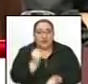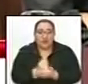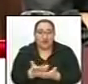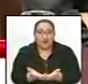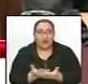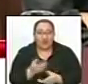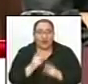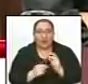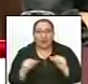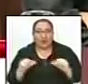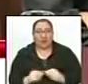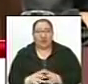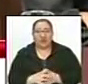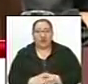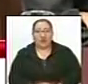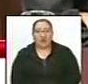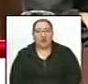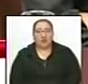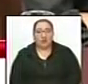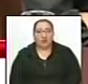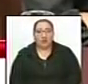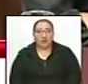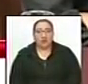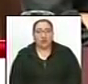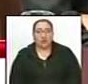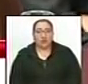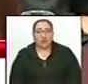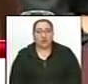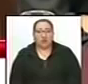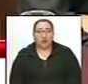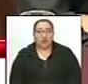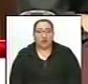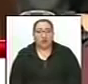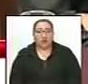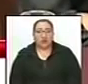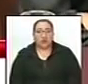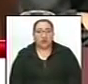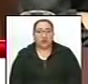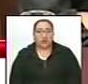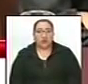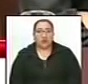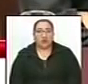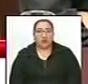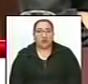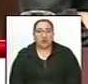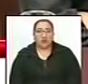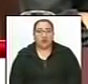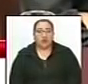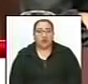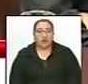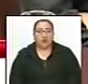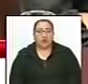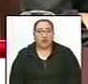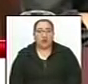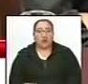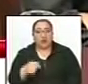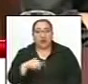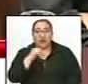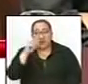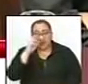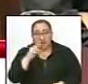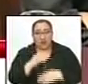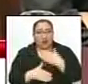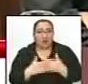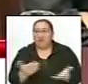convalidar un hecho irregular. No se puede solicitar una cuestión previa para que se vulnere el proceso. Y esta presidencia no va a vulnerar el